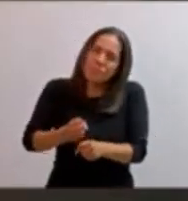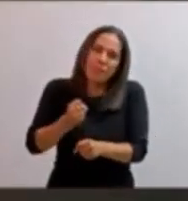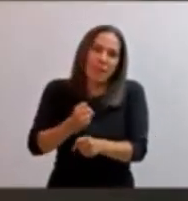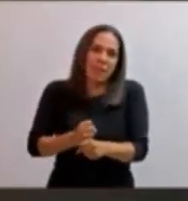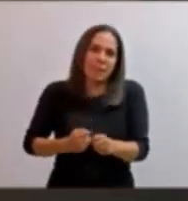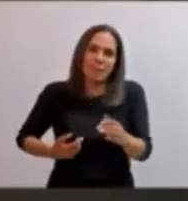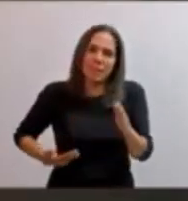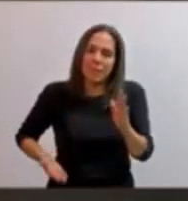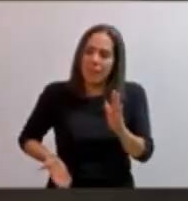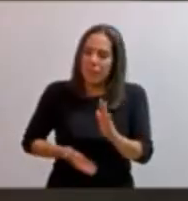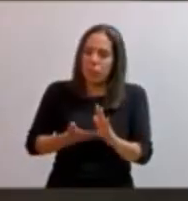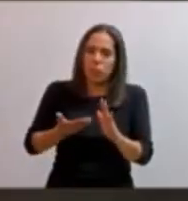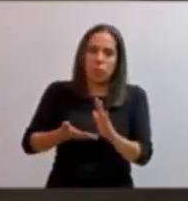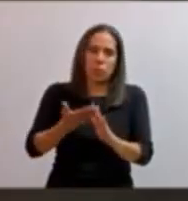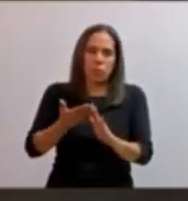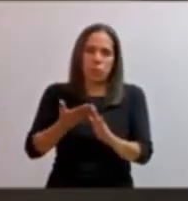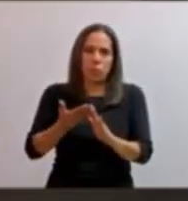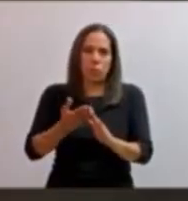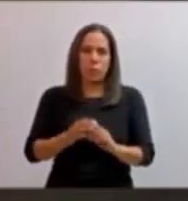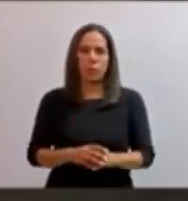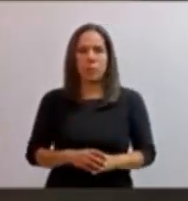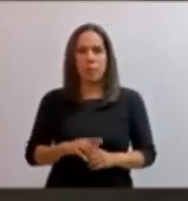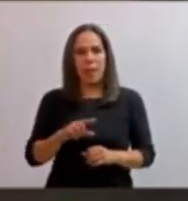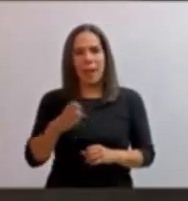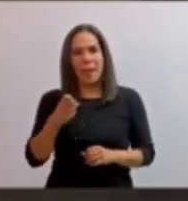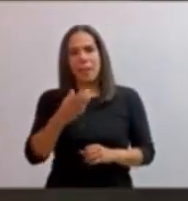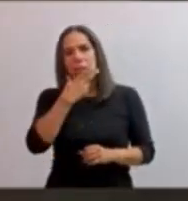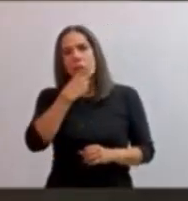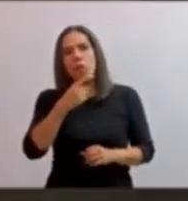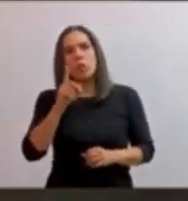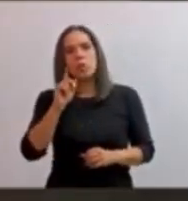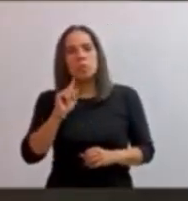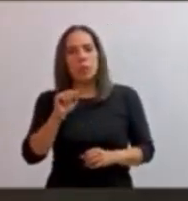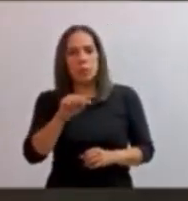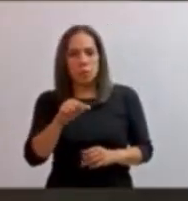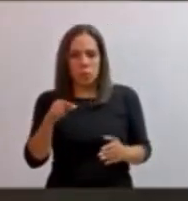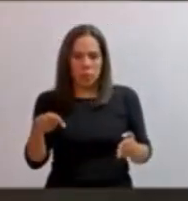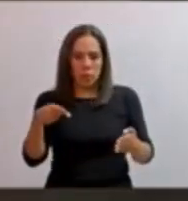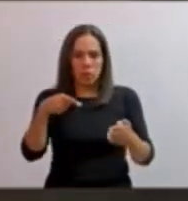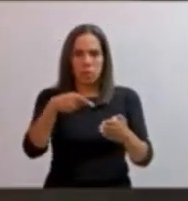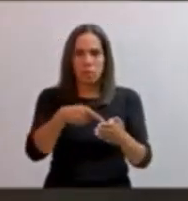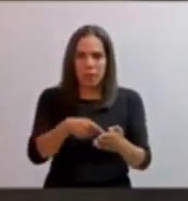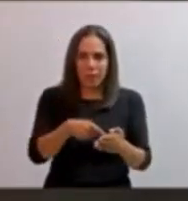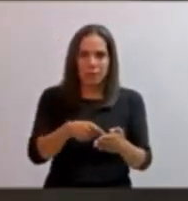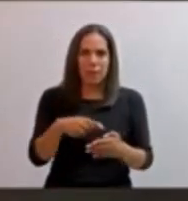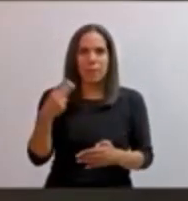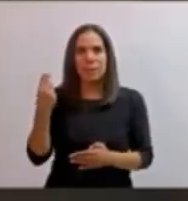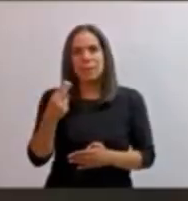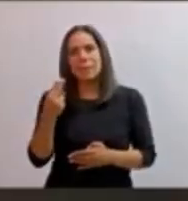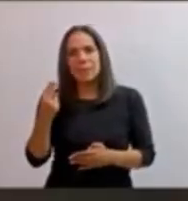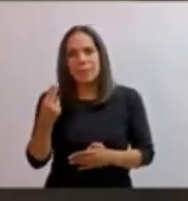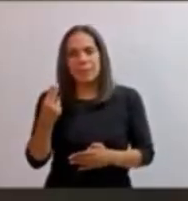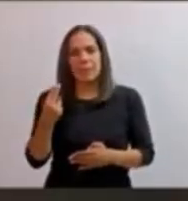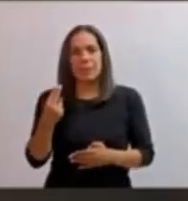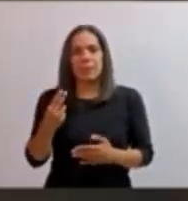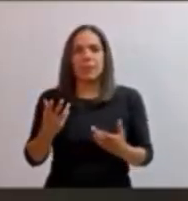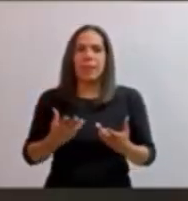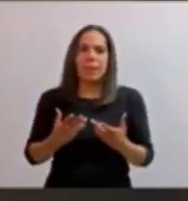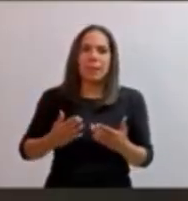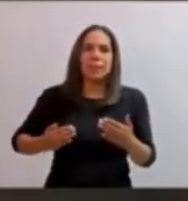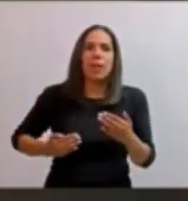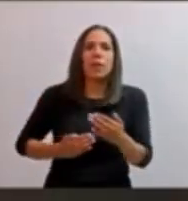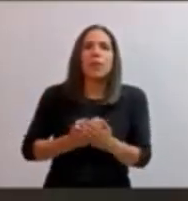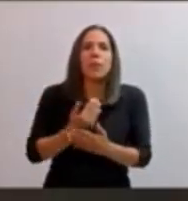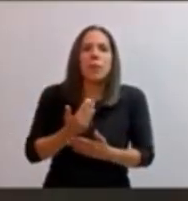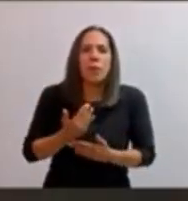donde enfatizan las maestras, es importante llegar a ellas a partir de la creación de